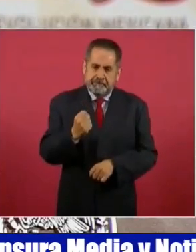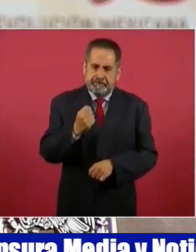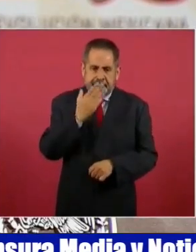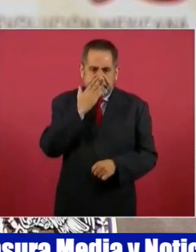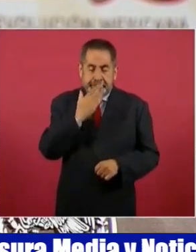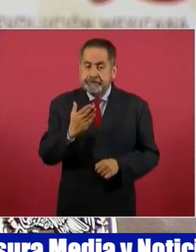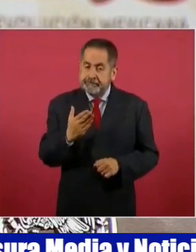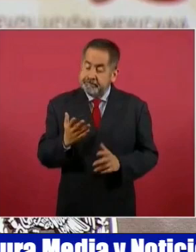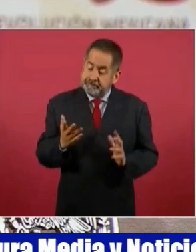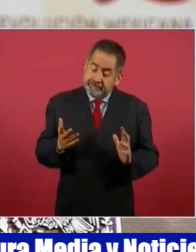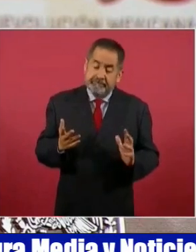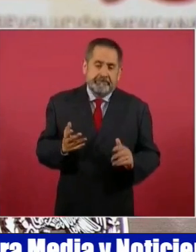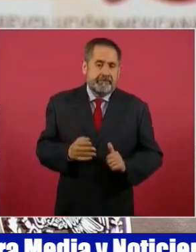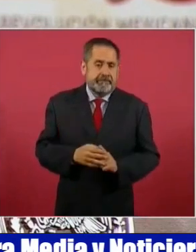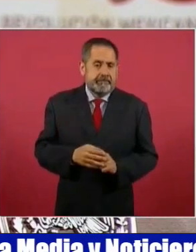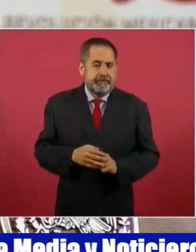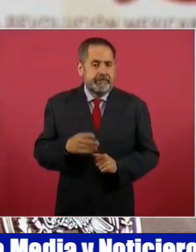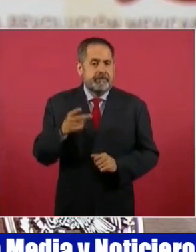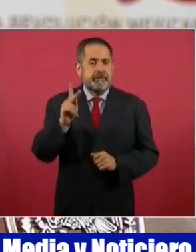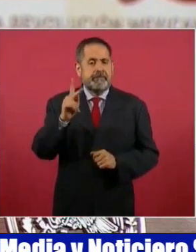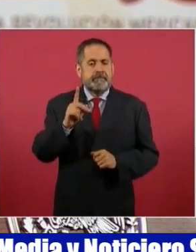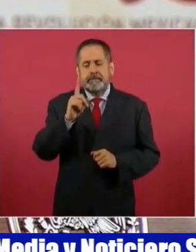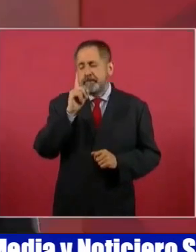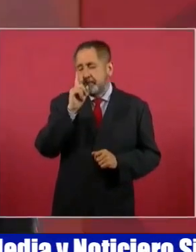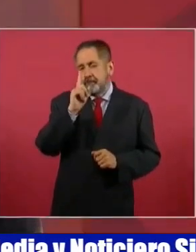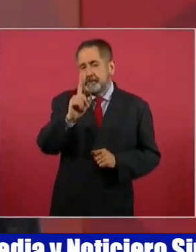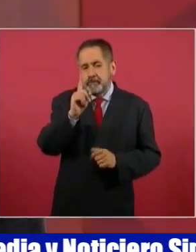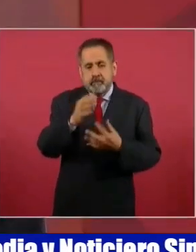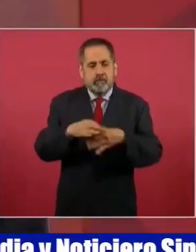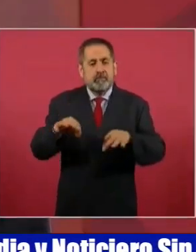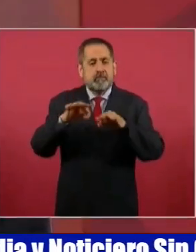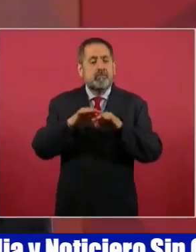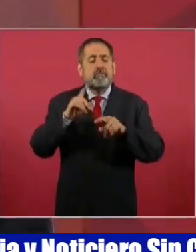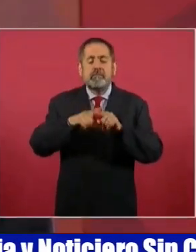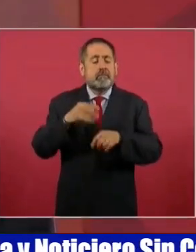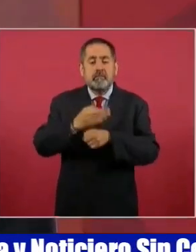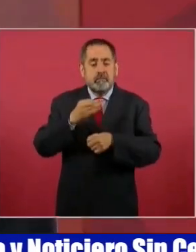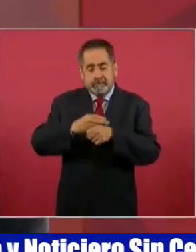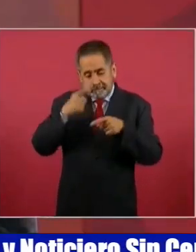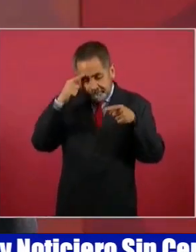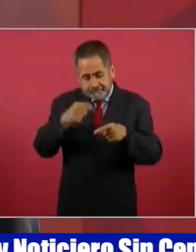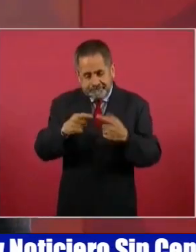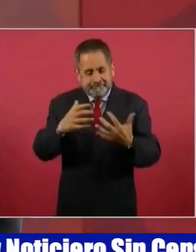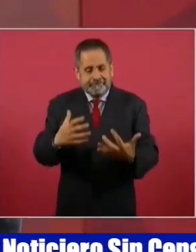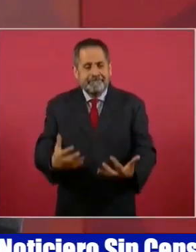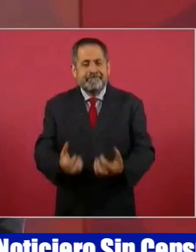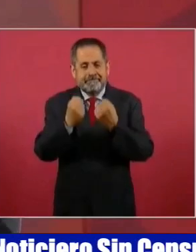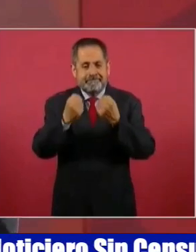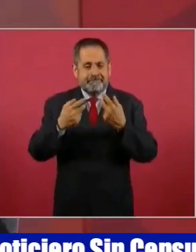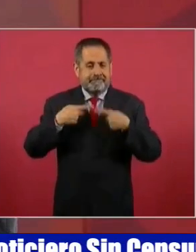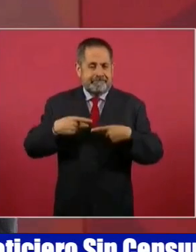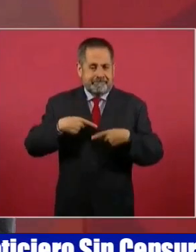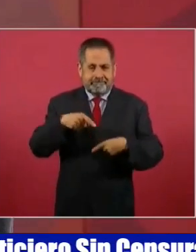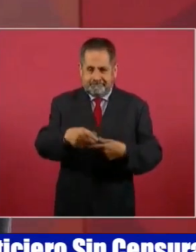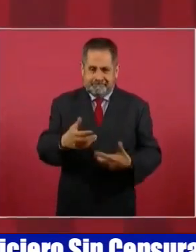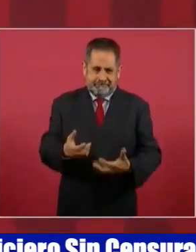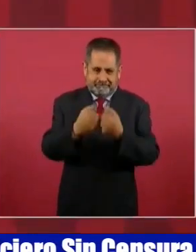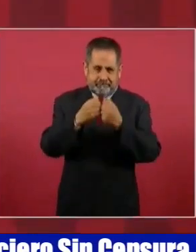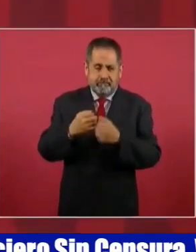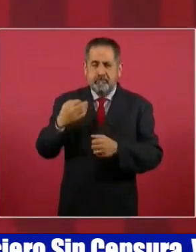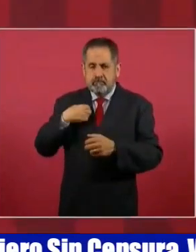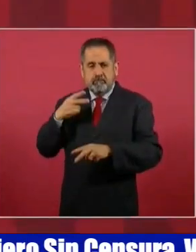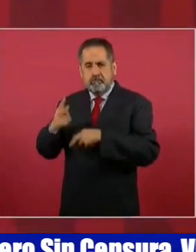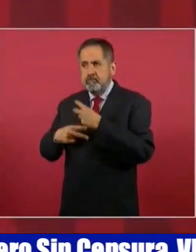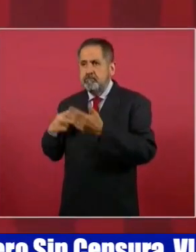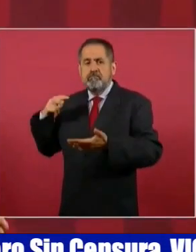pero lo que más nos importa es el rescate. Fui allá y lo planteé con mucha claridad. Vamos